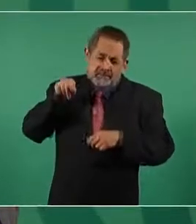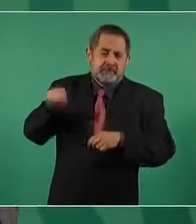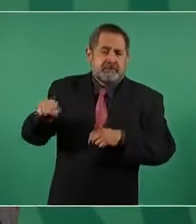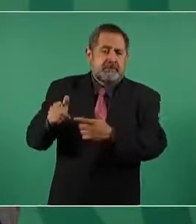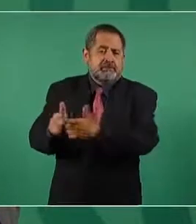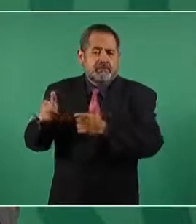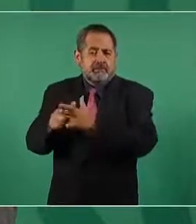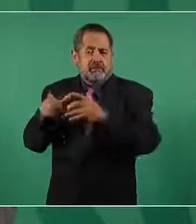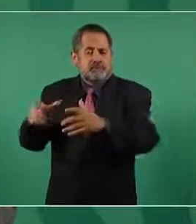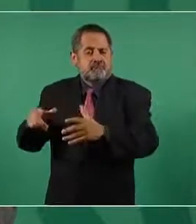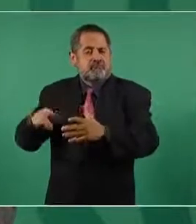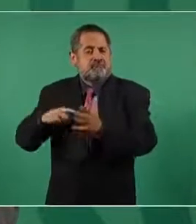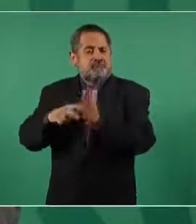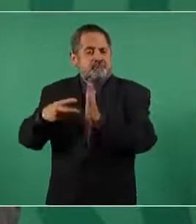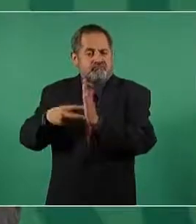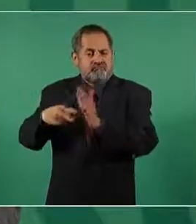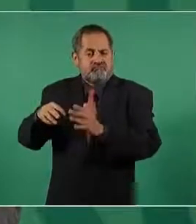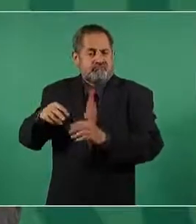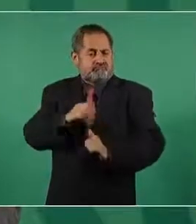algo que